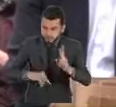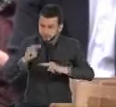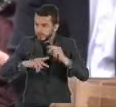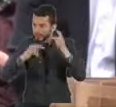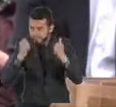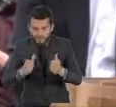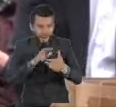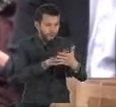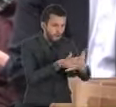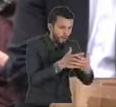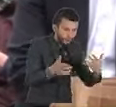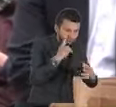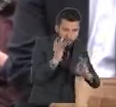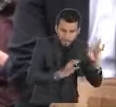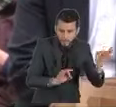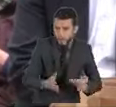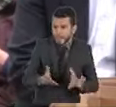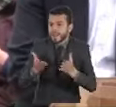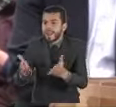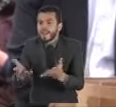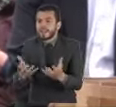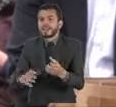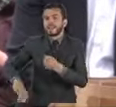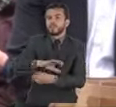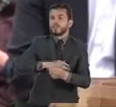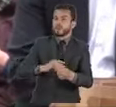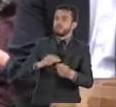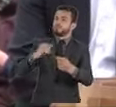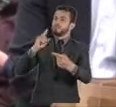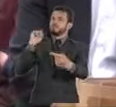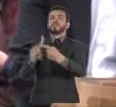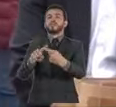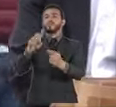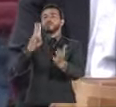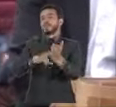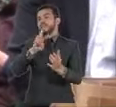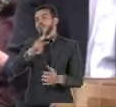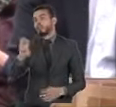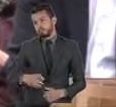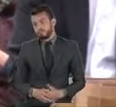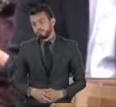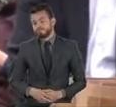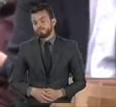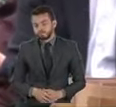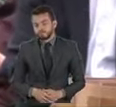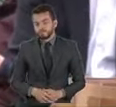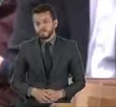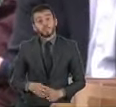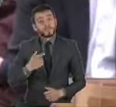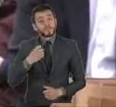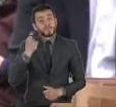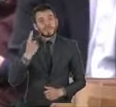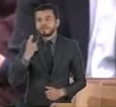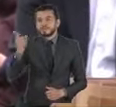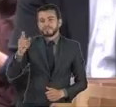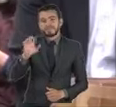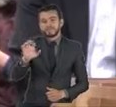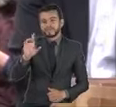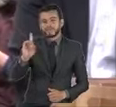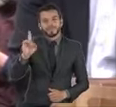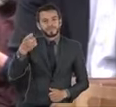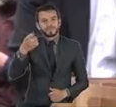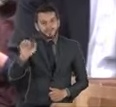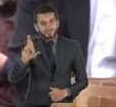método constructivo que nos permita pensar en una ciudad a 500 años. Así que entendemos como usted, Edgar, que el sector